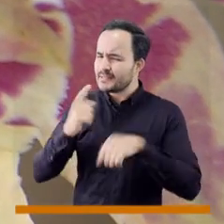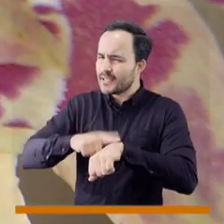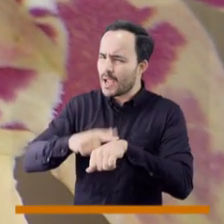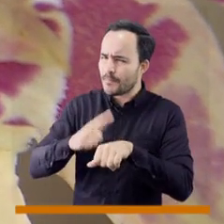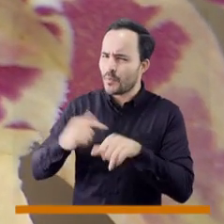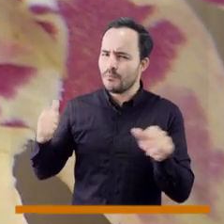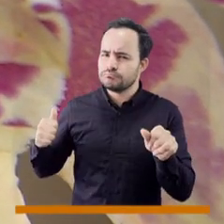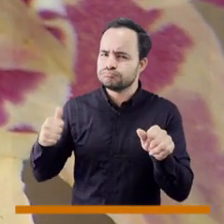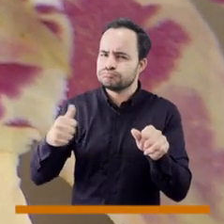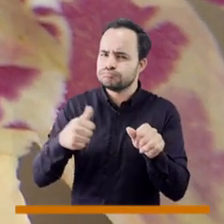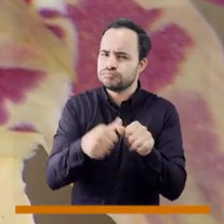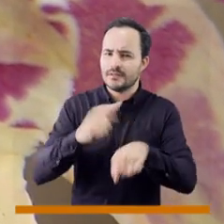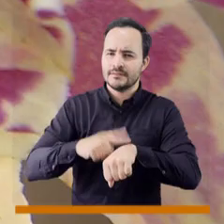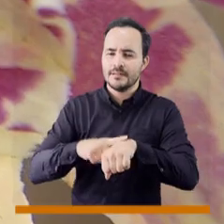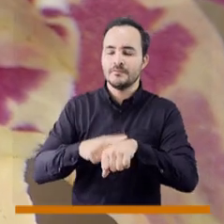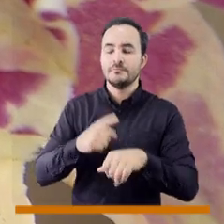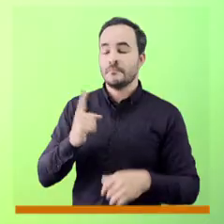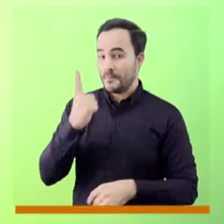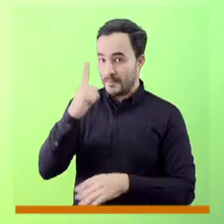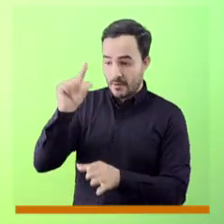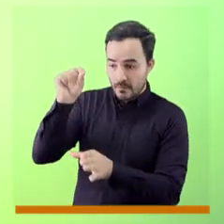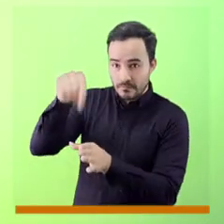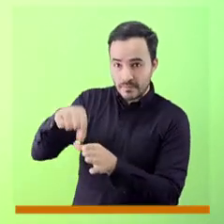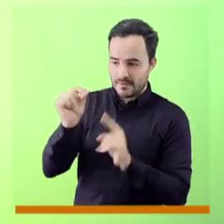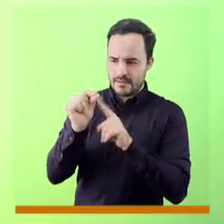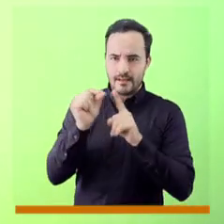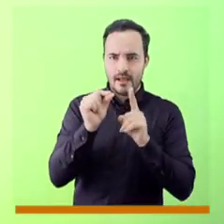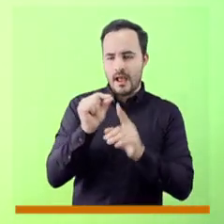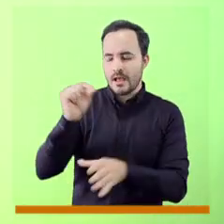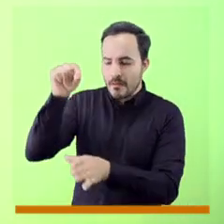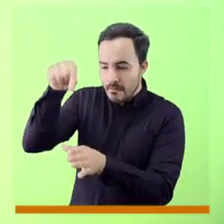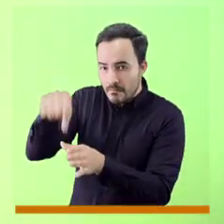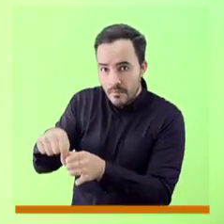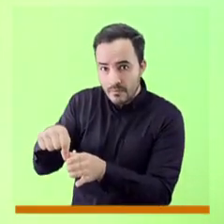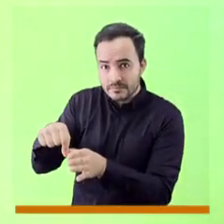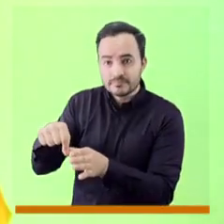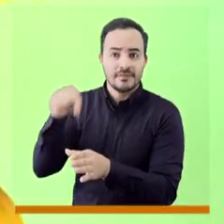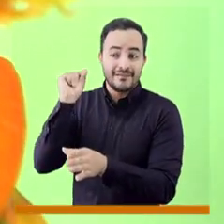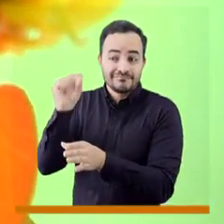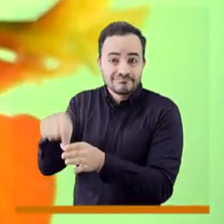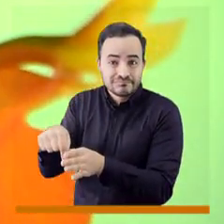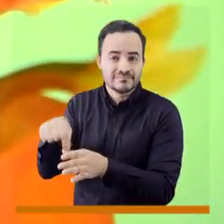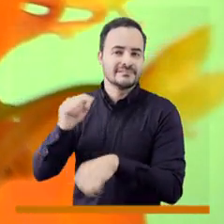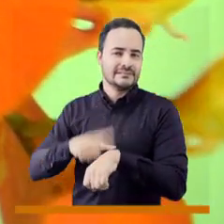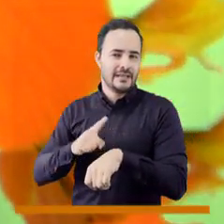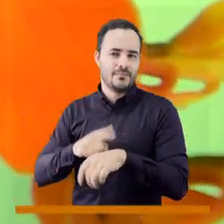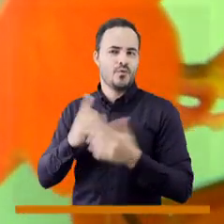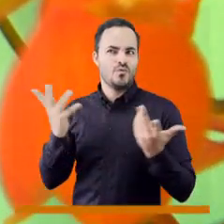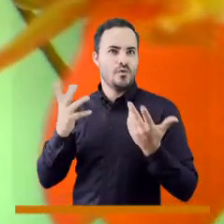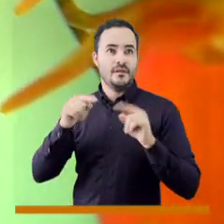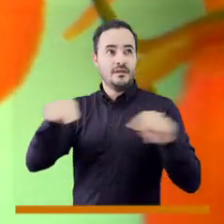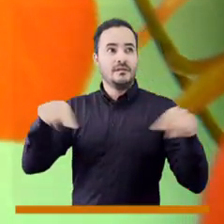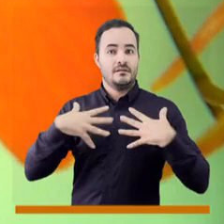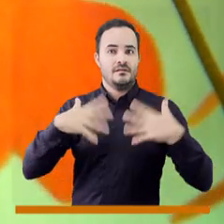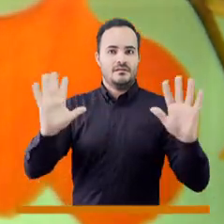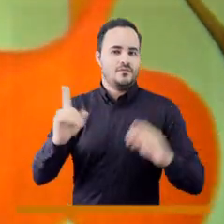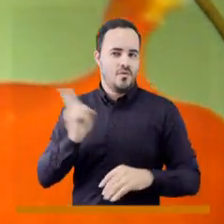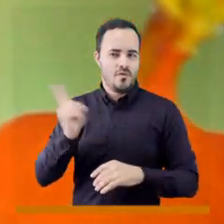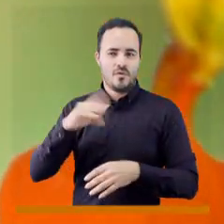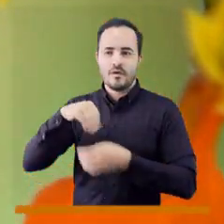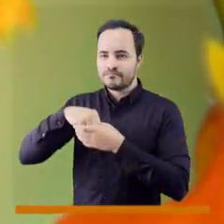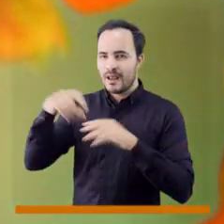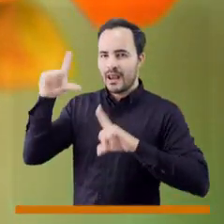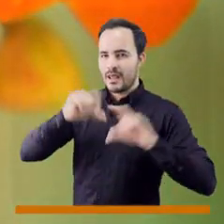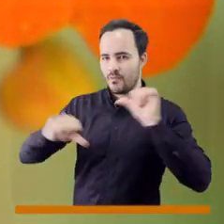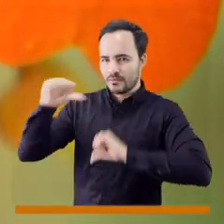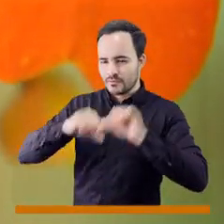más de tiempo, porque desde que hacemos la semilla, la sembramos, que debe ser un proceso aparte en laboratorio, y hasta